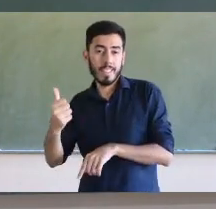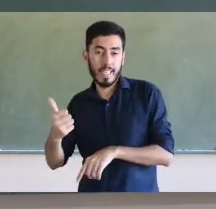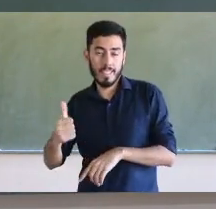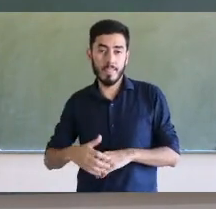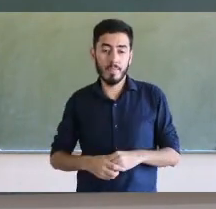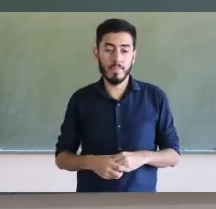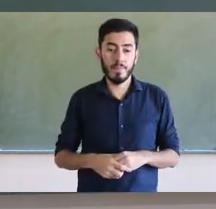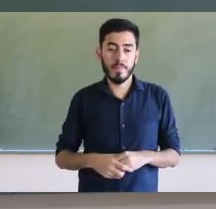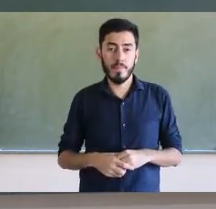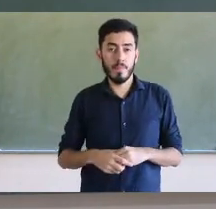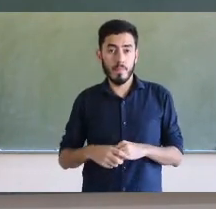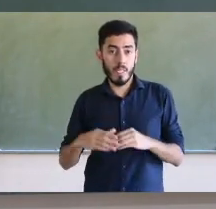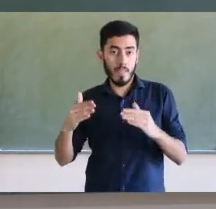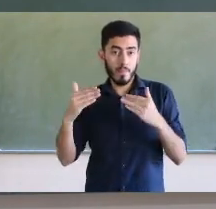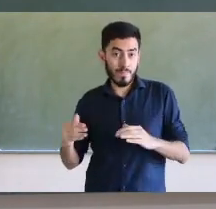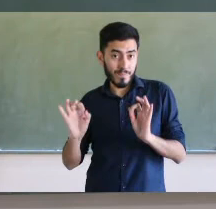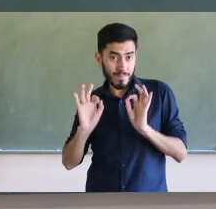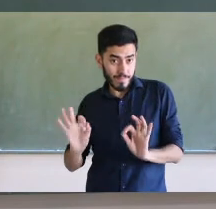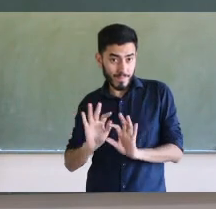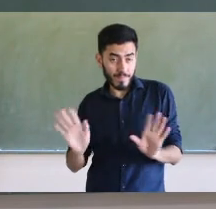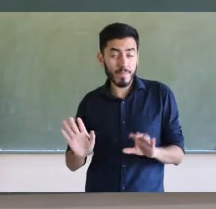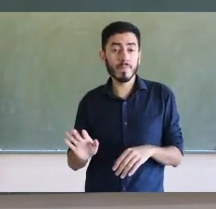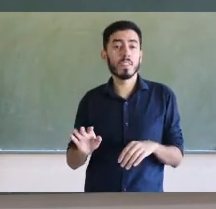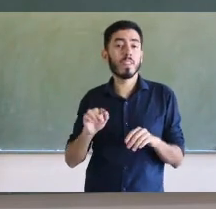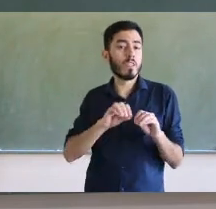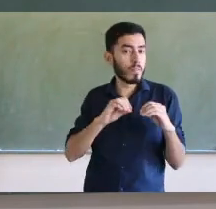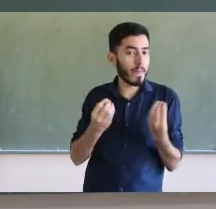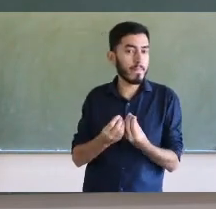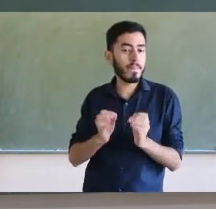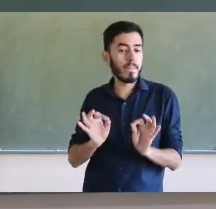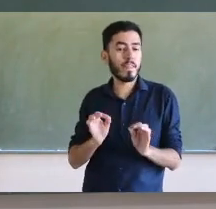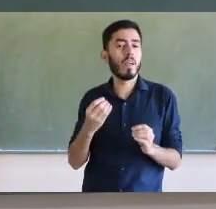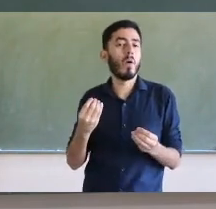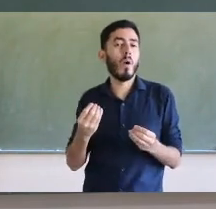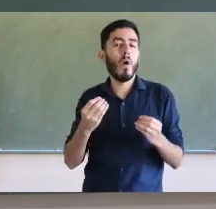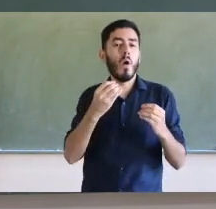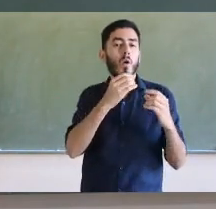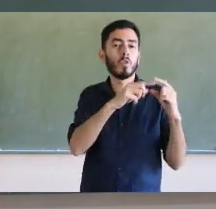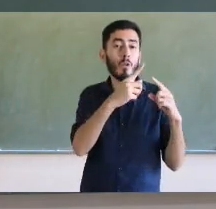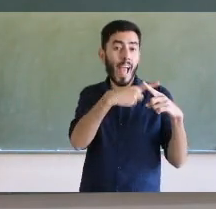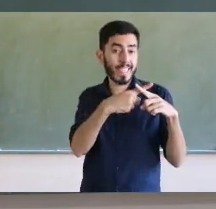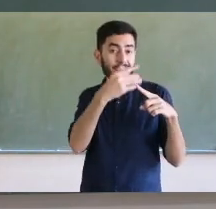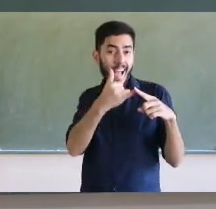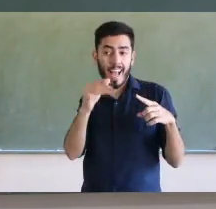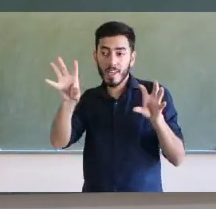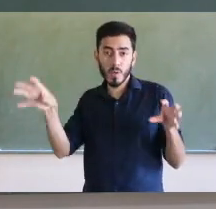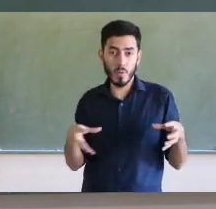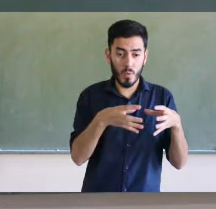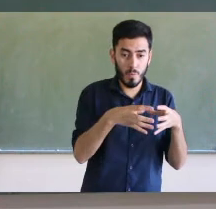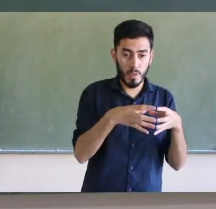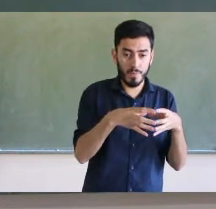vez que obtengo esto, voy a ir resolviendo que va a ser agrupar los términos semejantes. 1